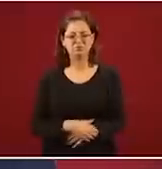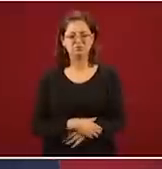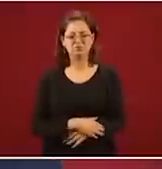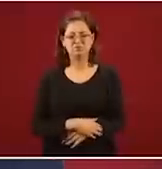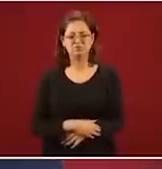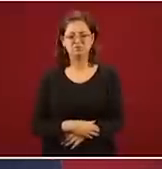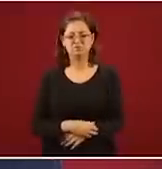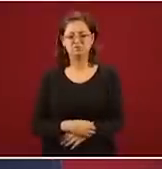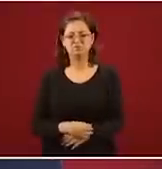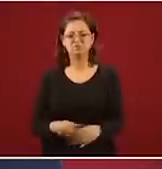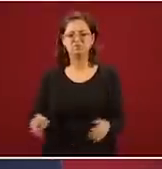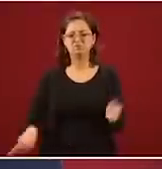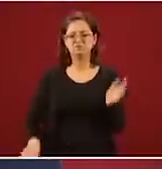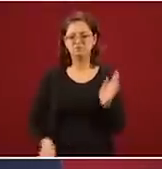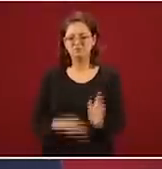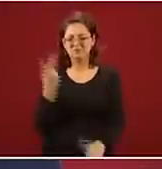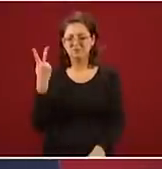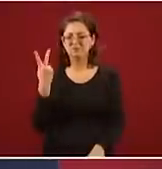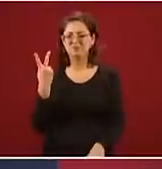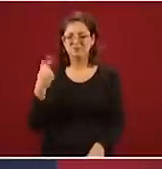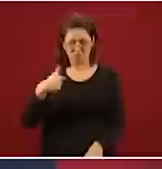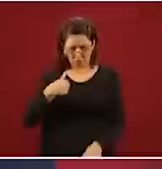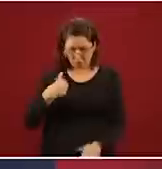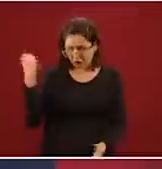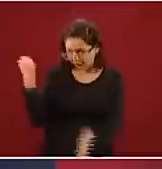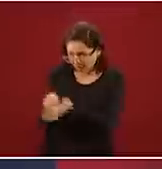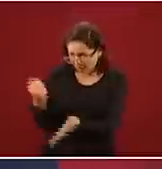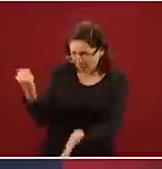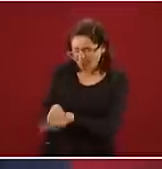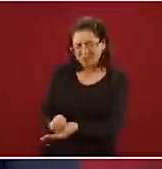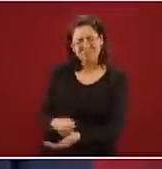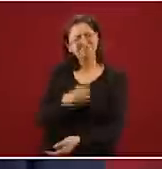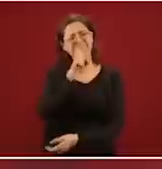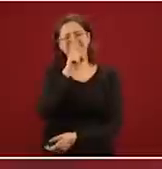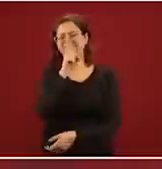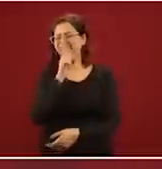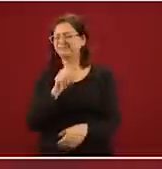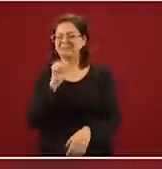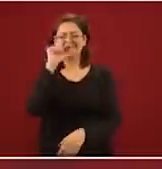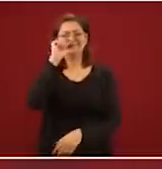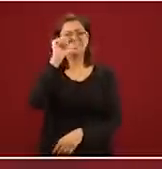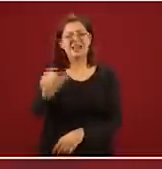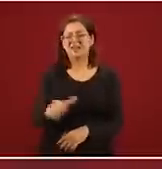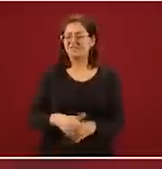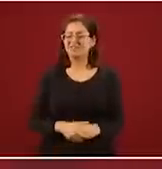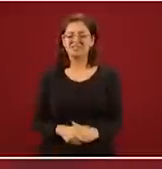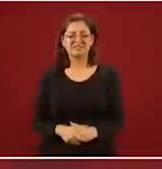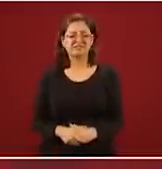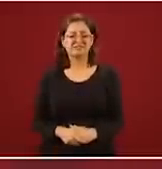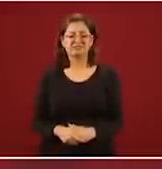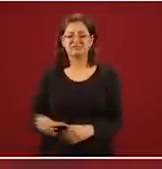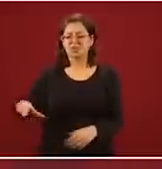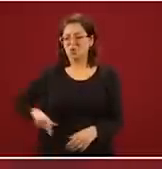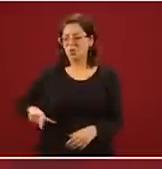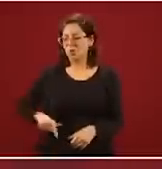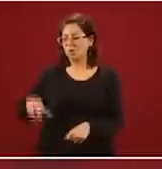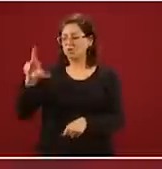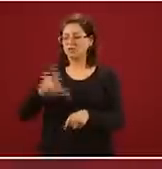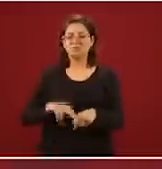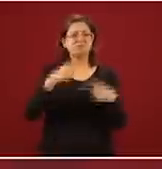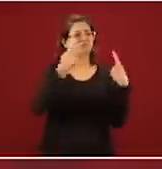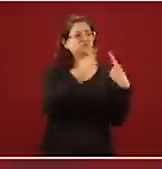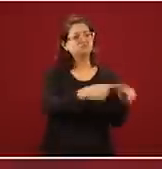Repito, nada por la fuerza. Y llevamos muy buena relación con los